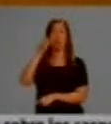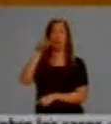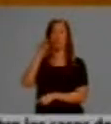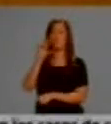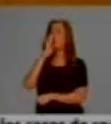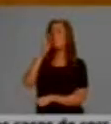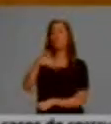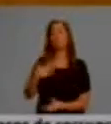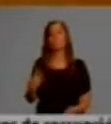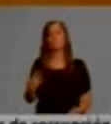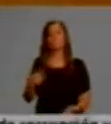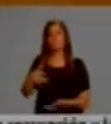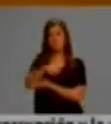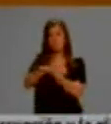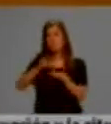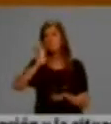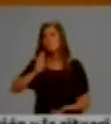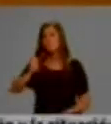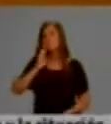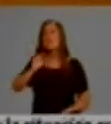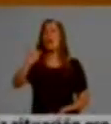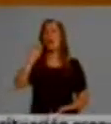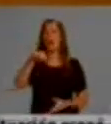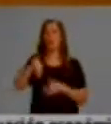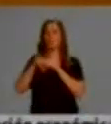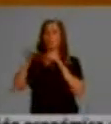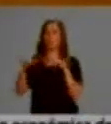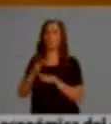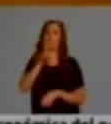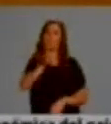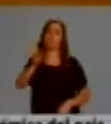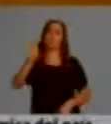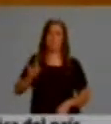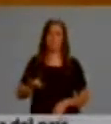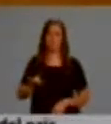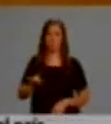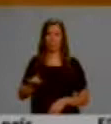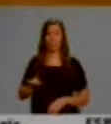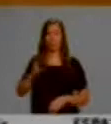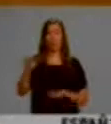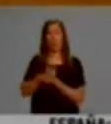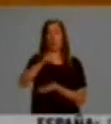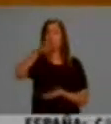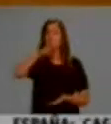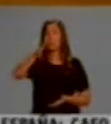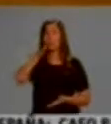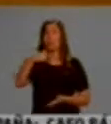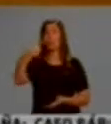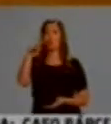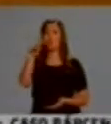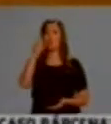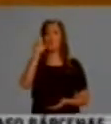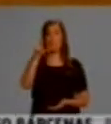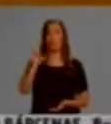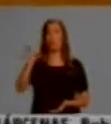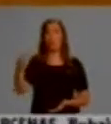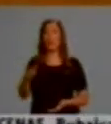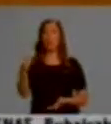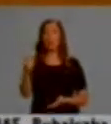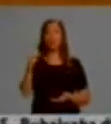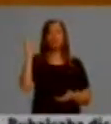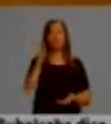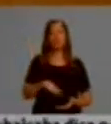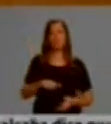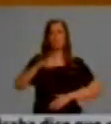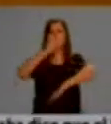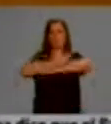mismo. Una trama de corrupción que sí existió en el Partido Popular. Todos los imputados en el caso Gürtel Bárcenas son o han